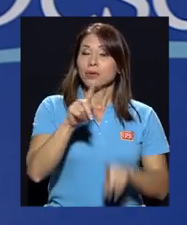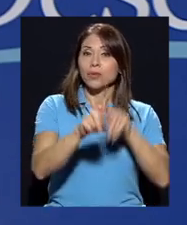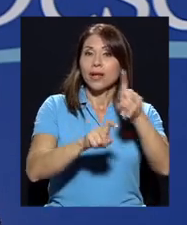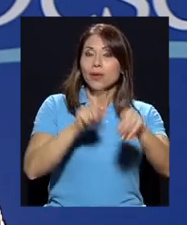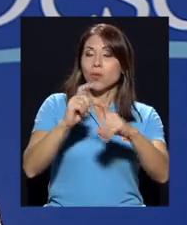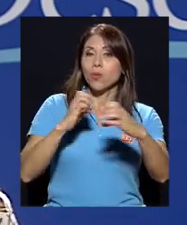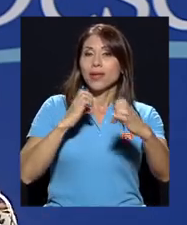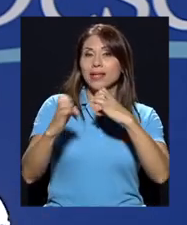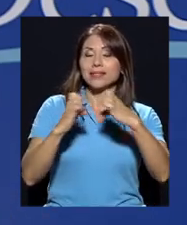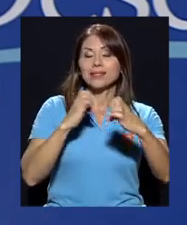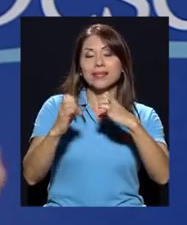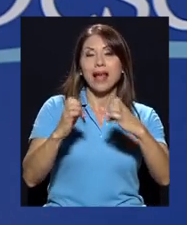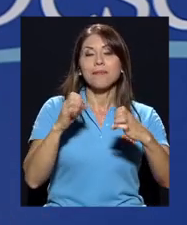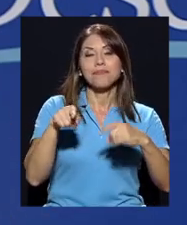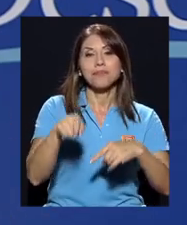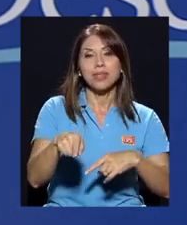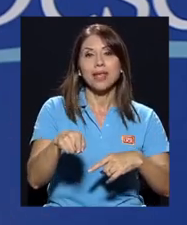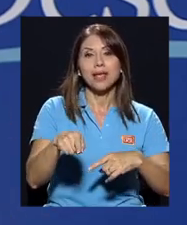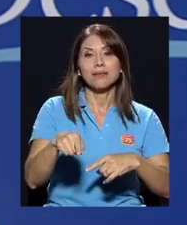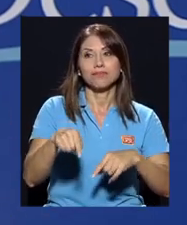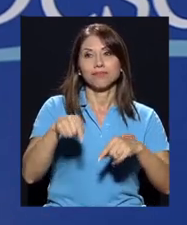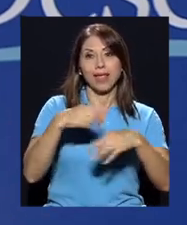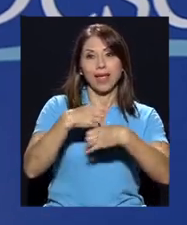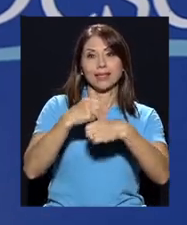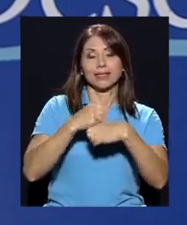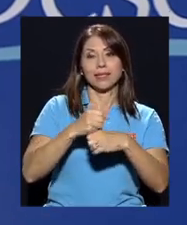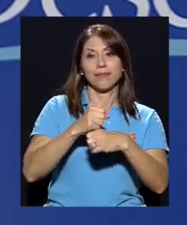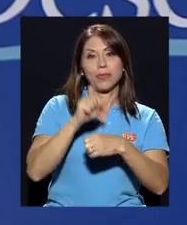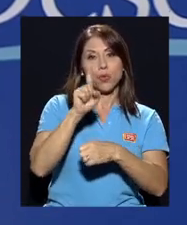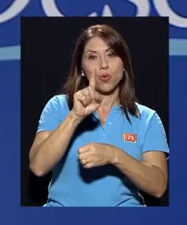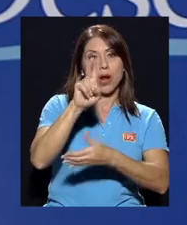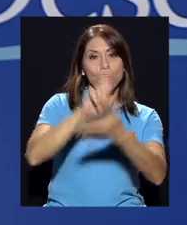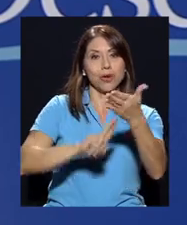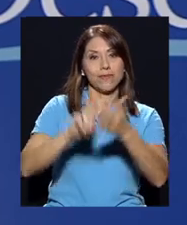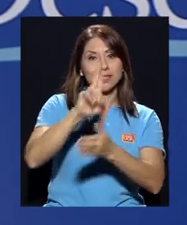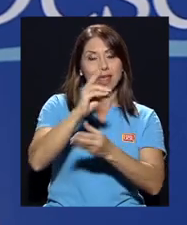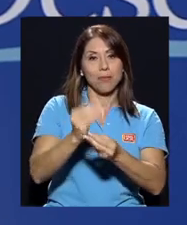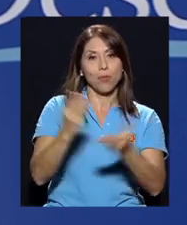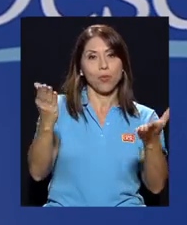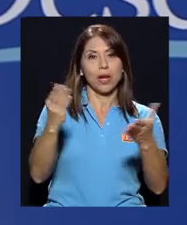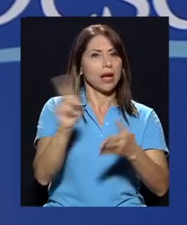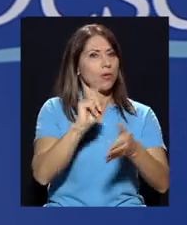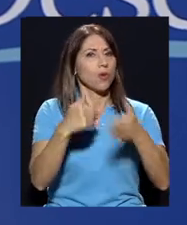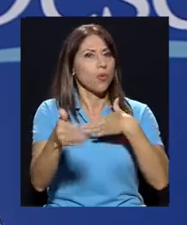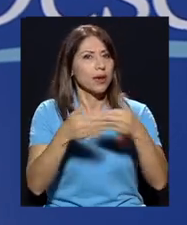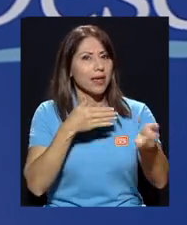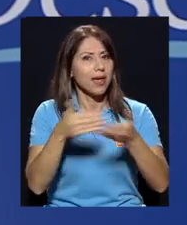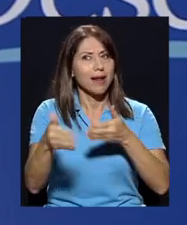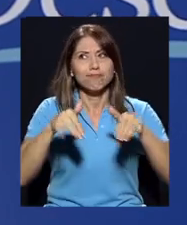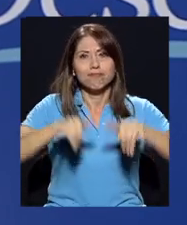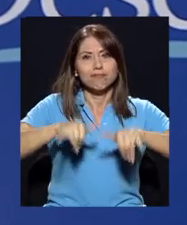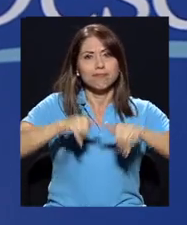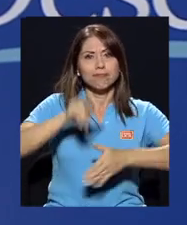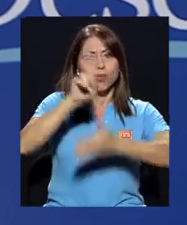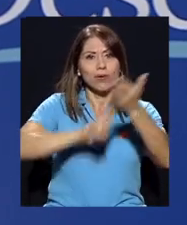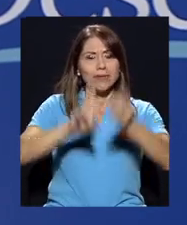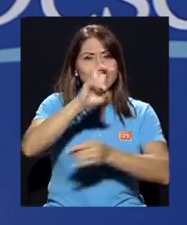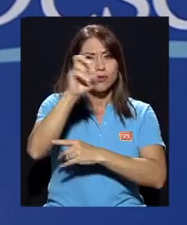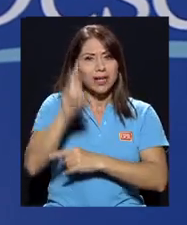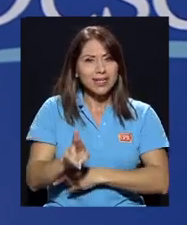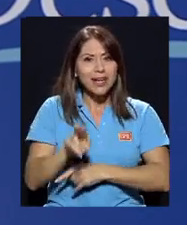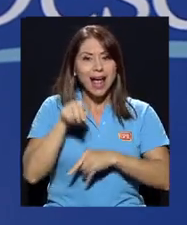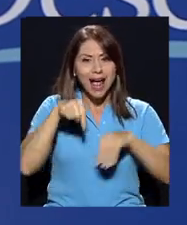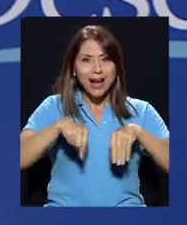que sale de una universidad pública bueno y no de cualquier universidad pública de la universidad de costa rica que es donde se incluso se enseña